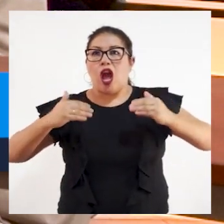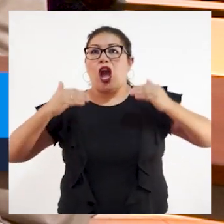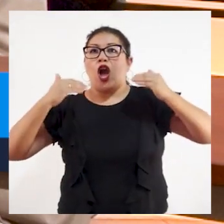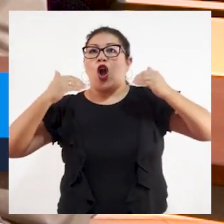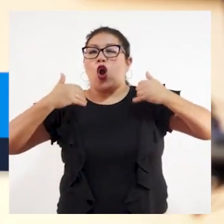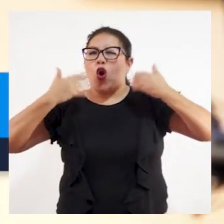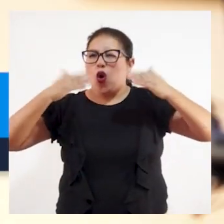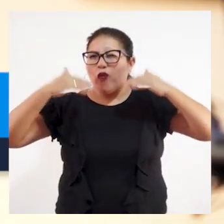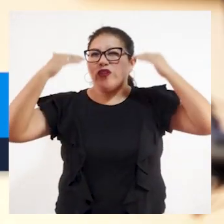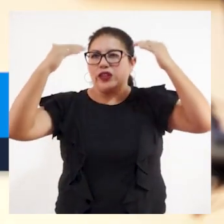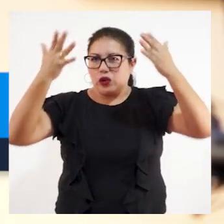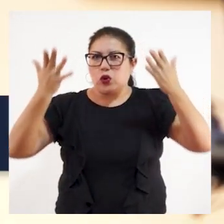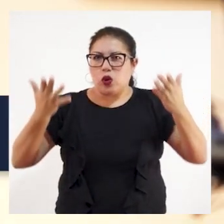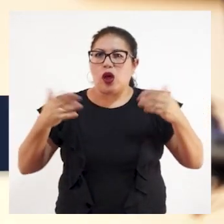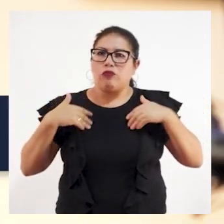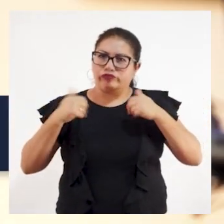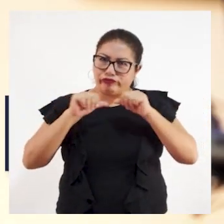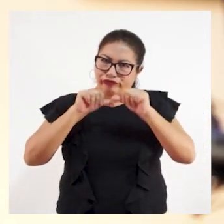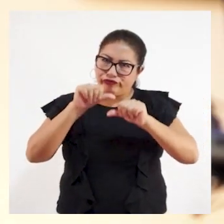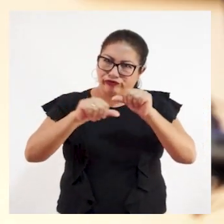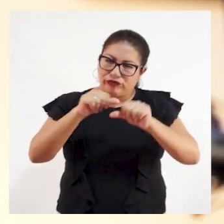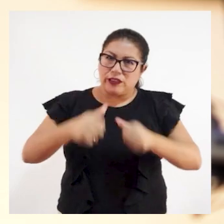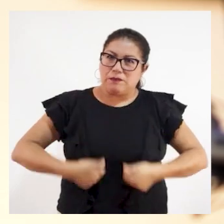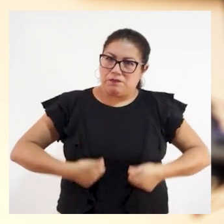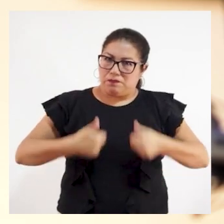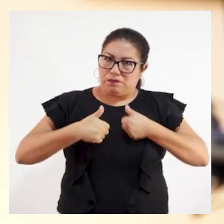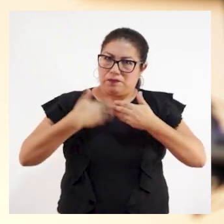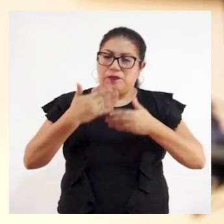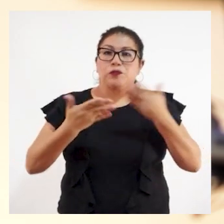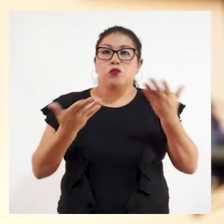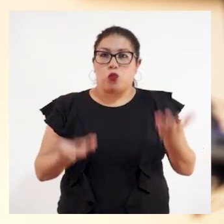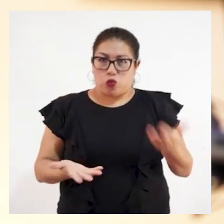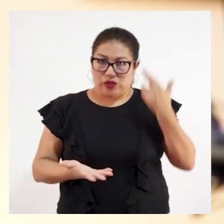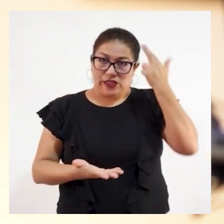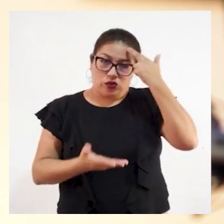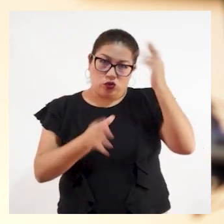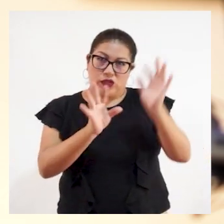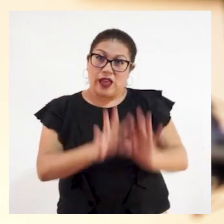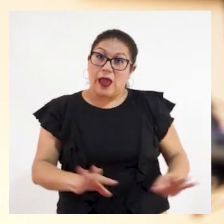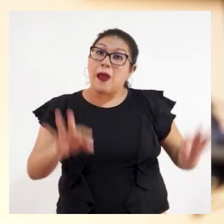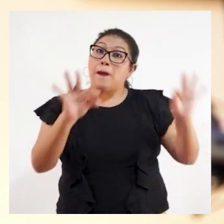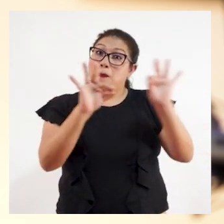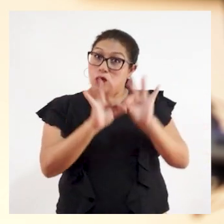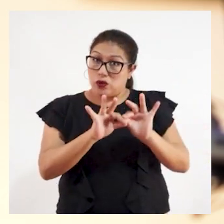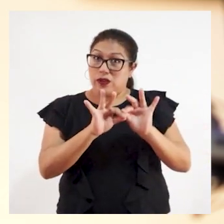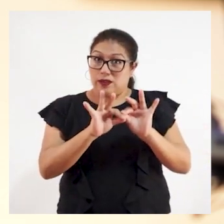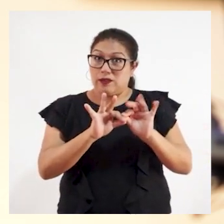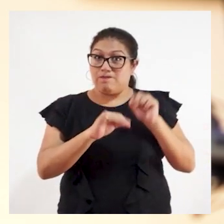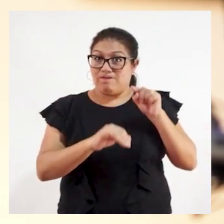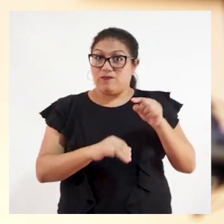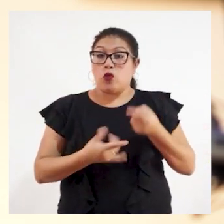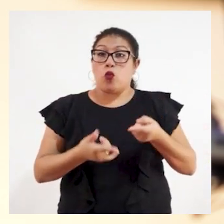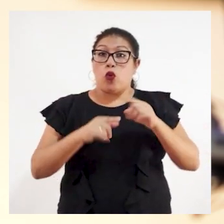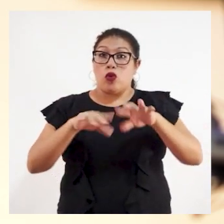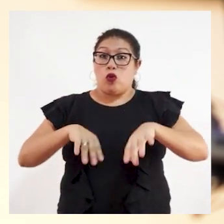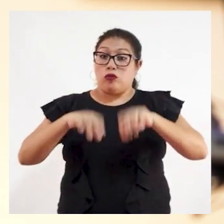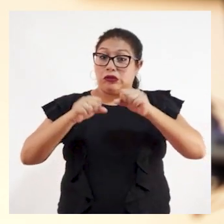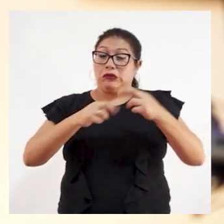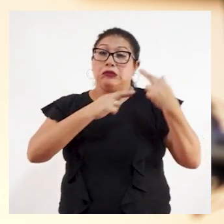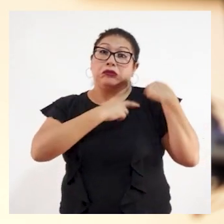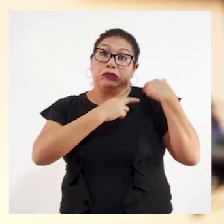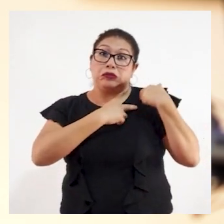a subsistir en esta vida. Entonces es esencial y necesario que quienes están a cargo de este niño,